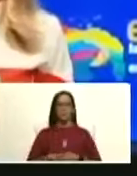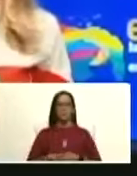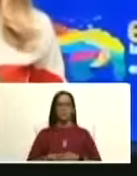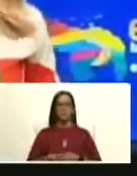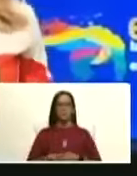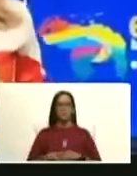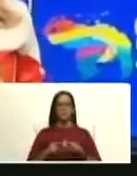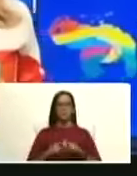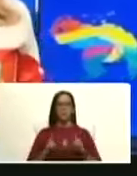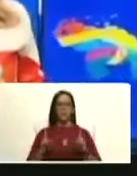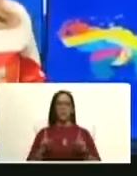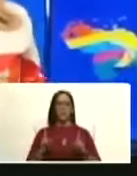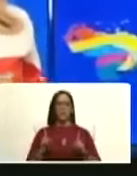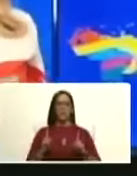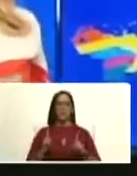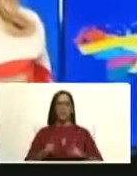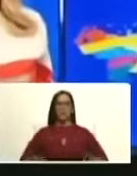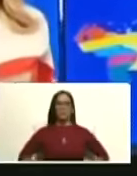Pero